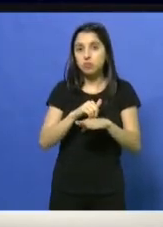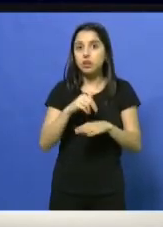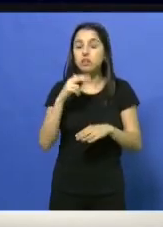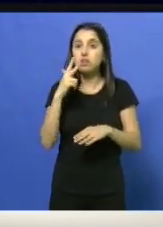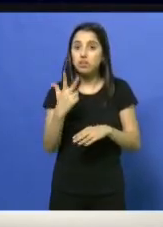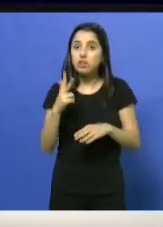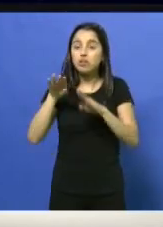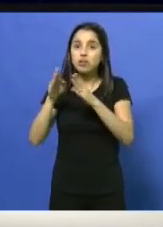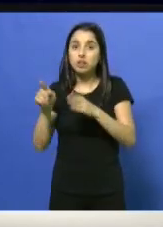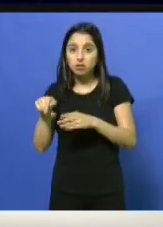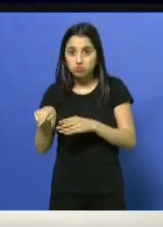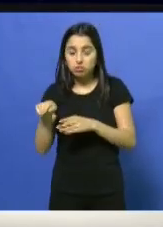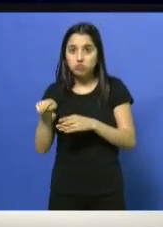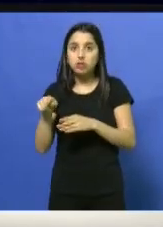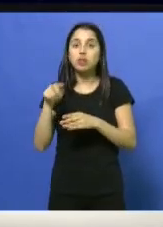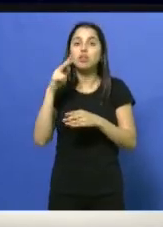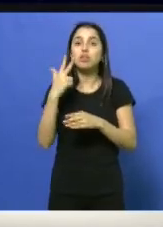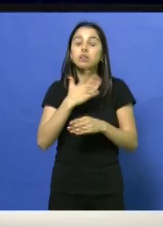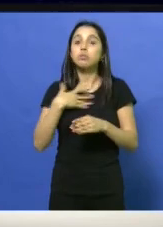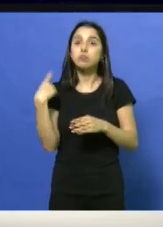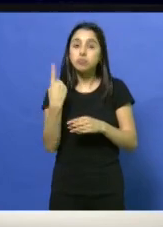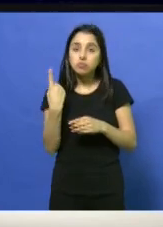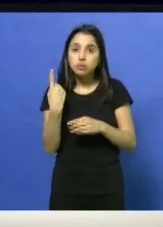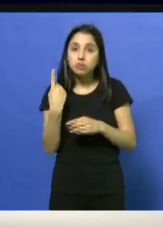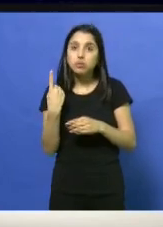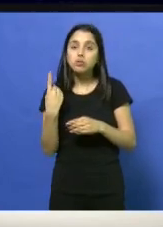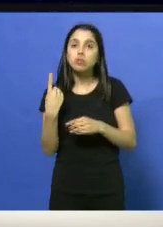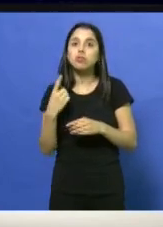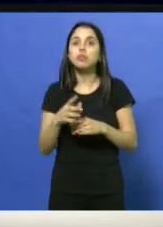3 directores que se juntan, dan una conferencia de prensa y plantean la misma situación.